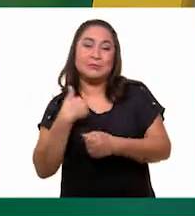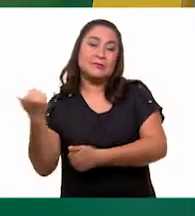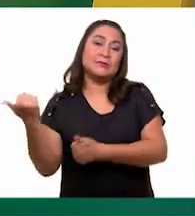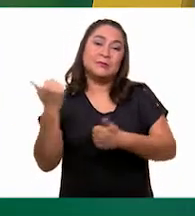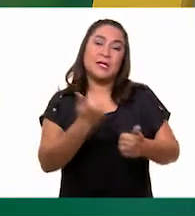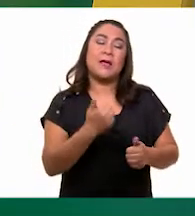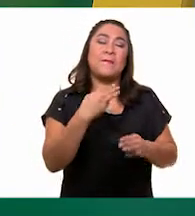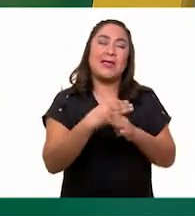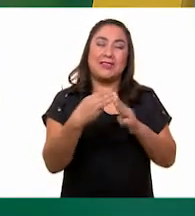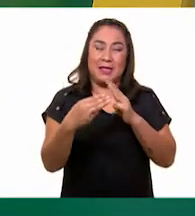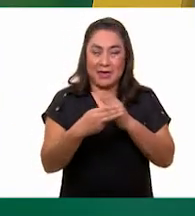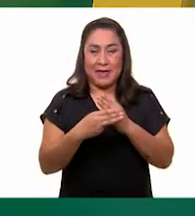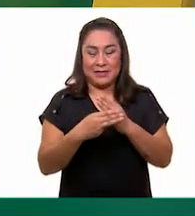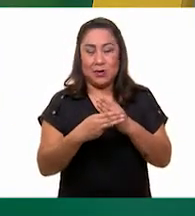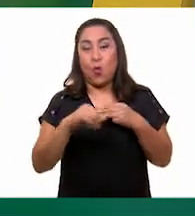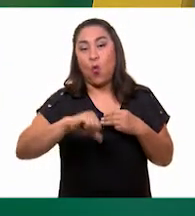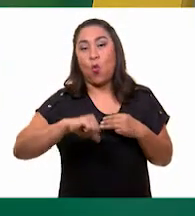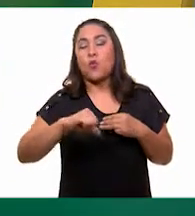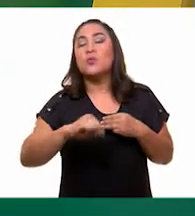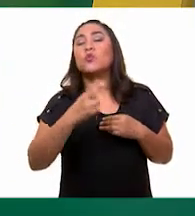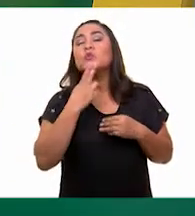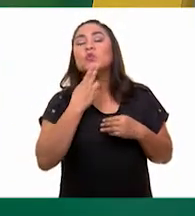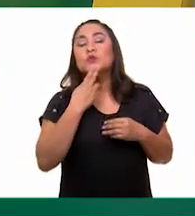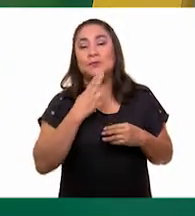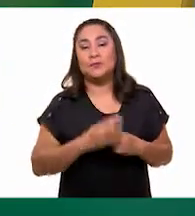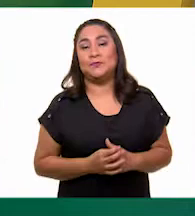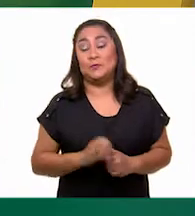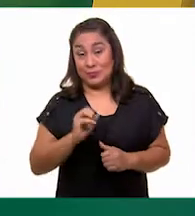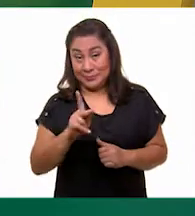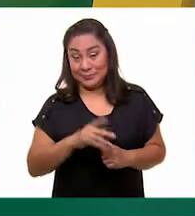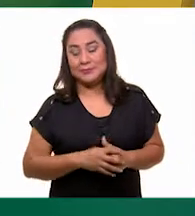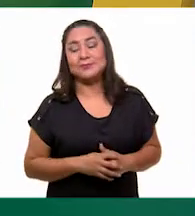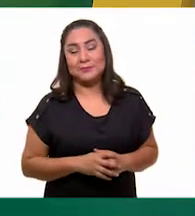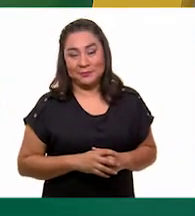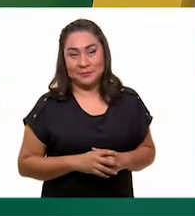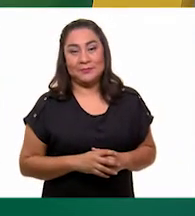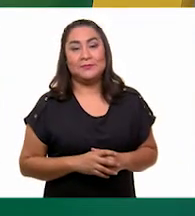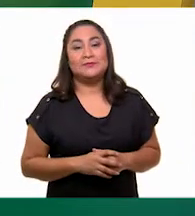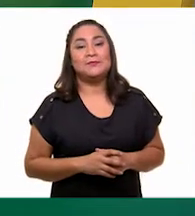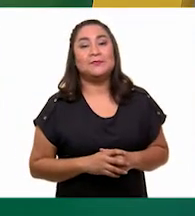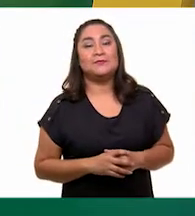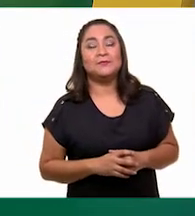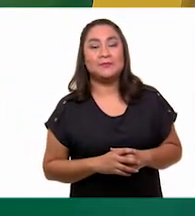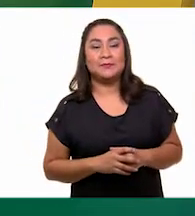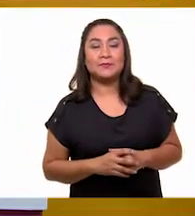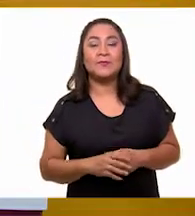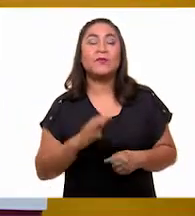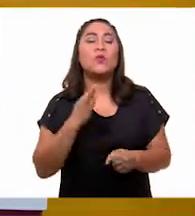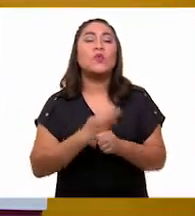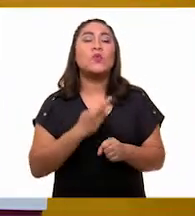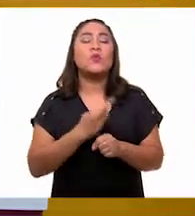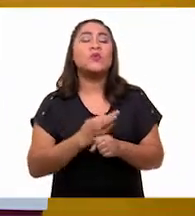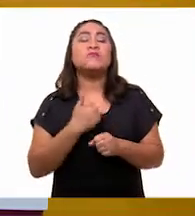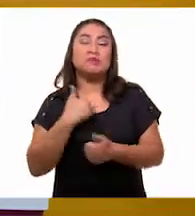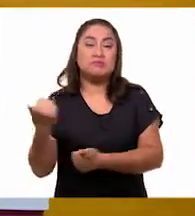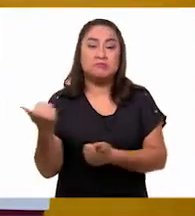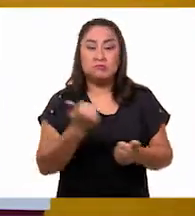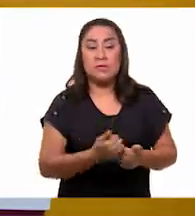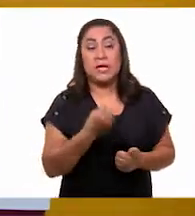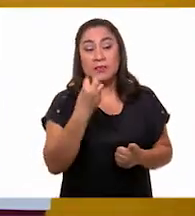vamos a utilizar. ¿De acuerdo? De acuerdo. Bien, entonces ahora voy a utilizar tres